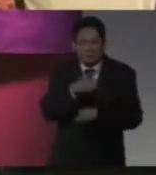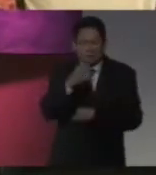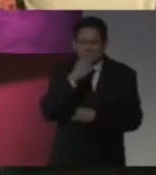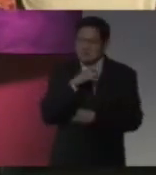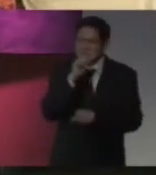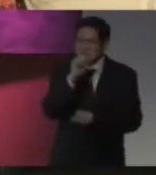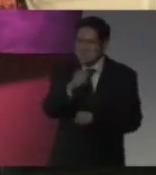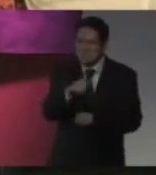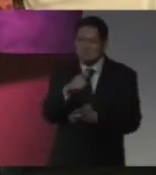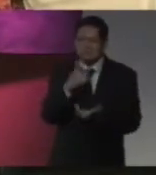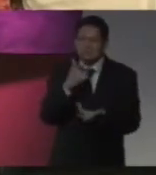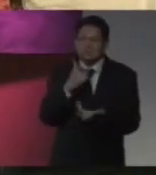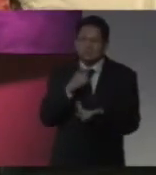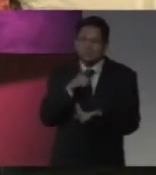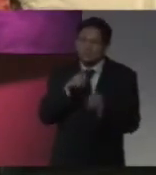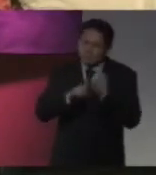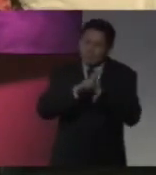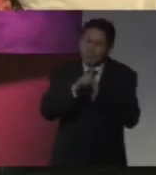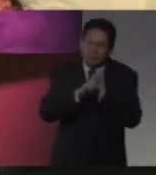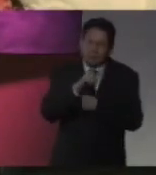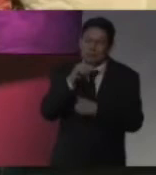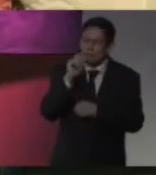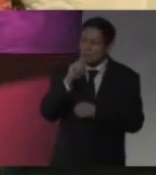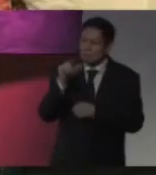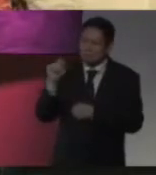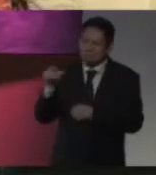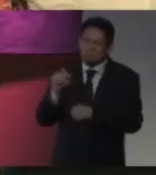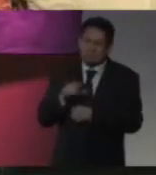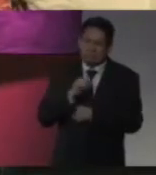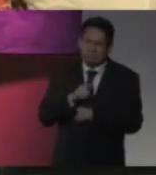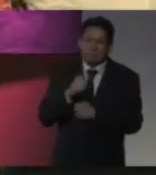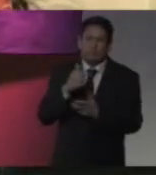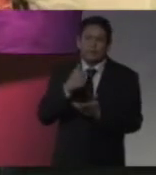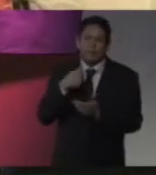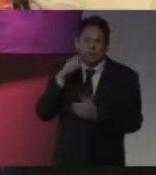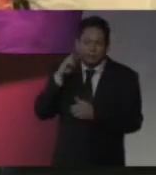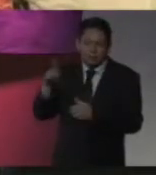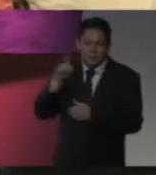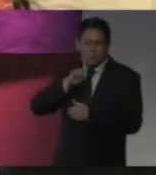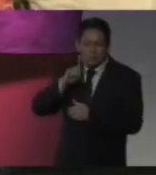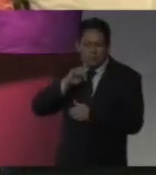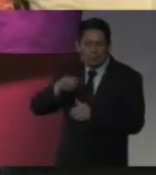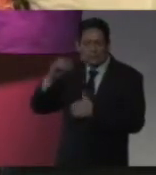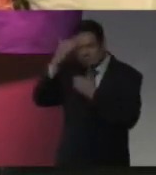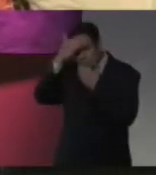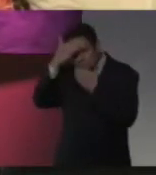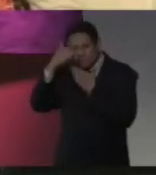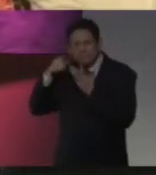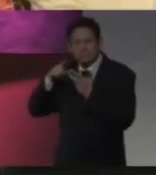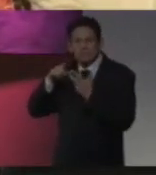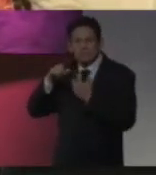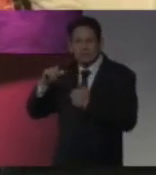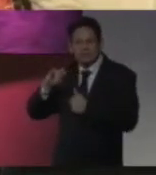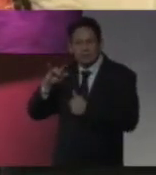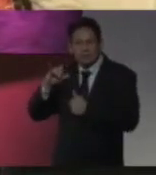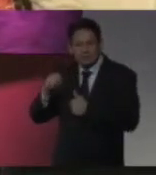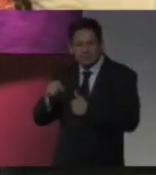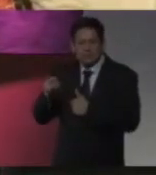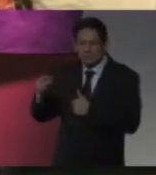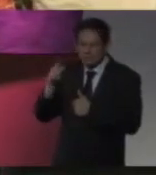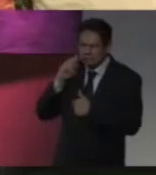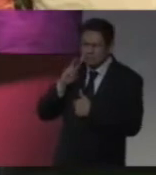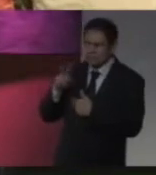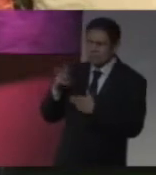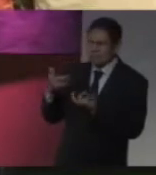eso. Entonces, yo veo a las zapatistas y yo digo, híjole, ¿cómo le hacen? O sea, ¿cómo